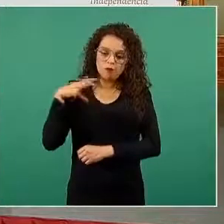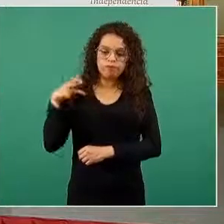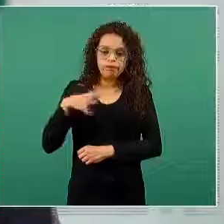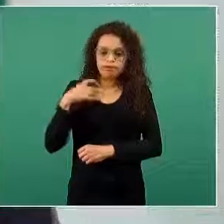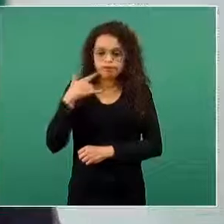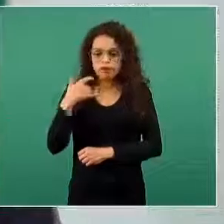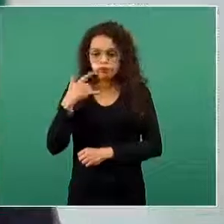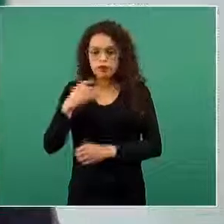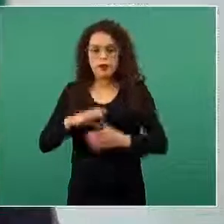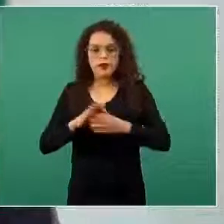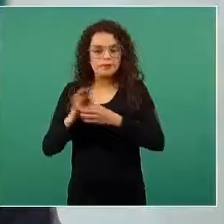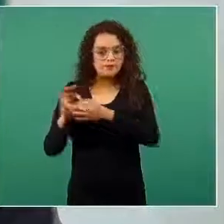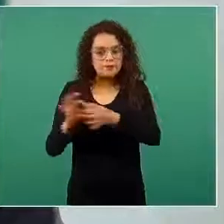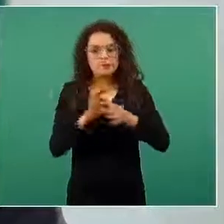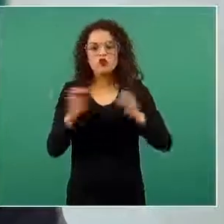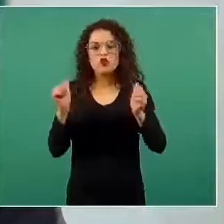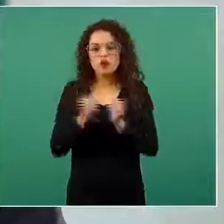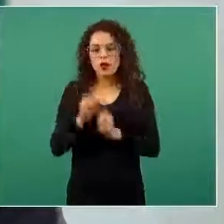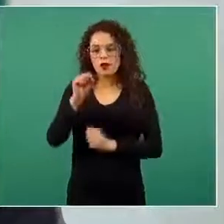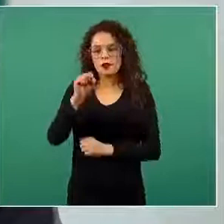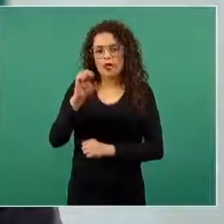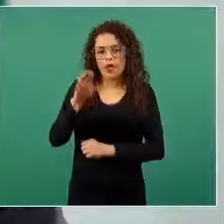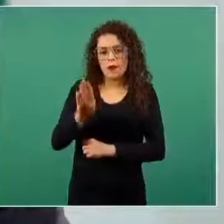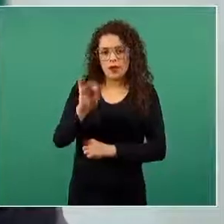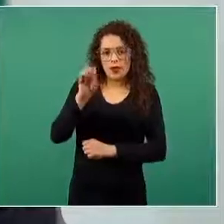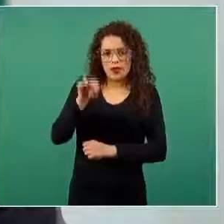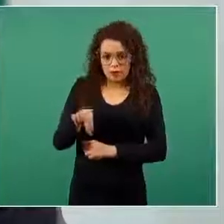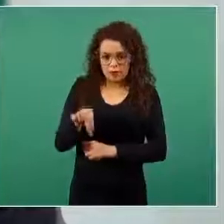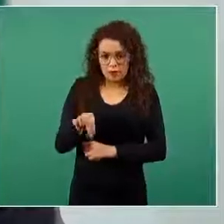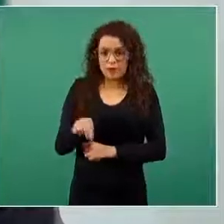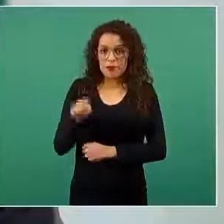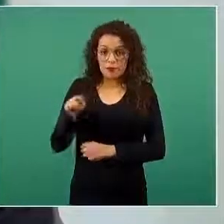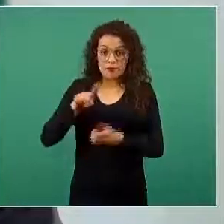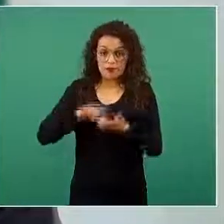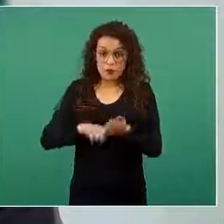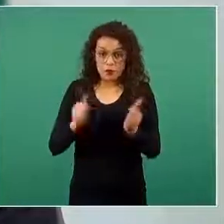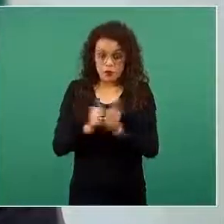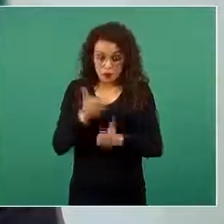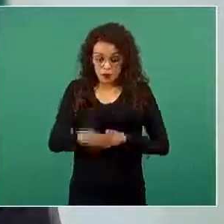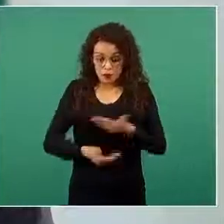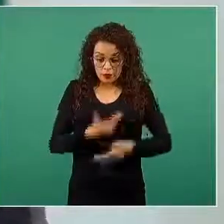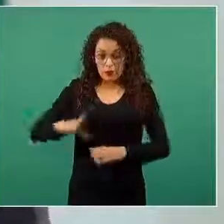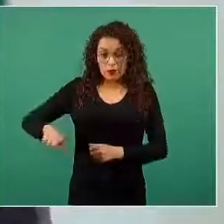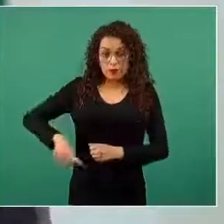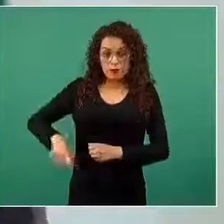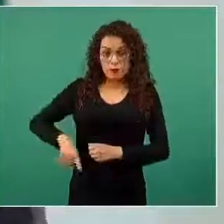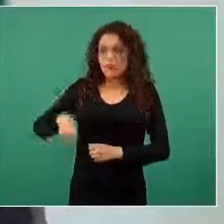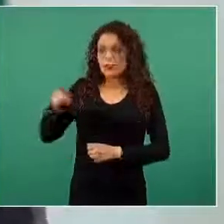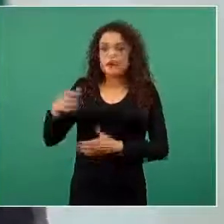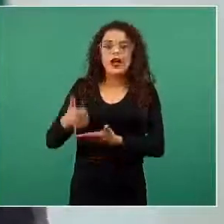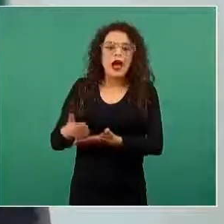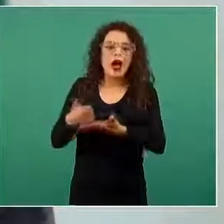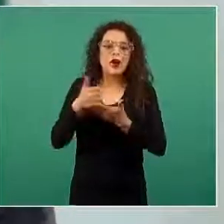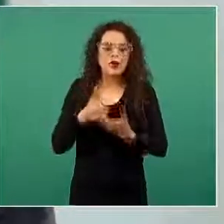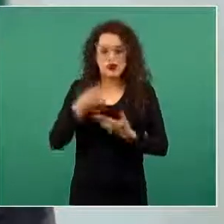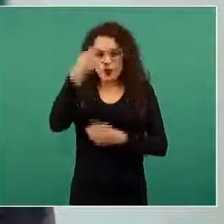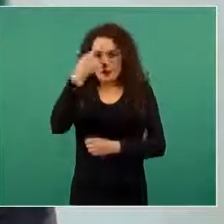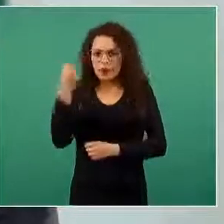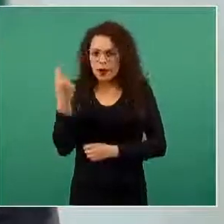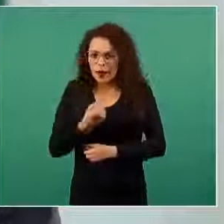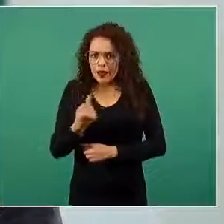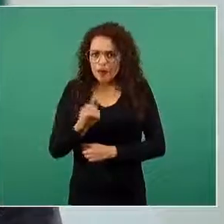la Secretaría del Bienestar. Entonces, la Secretaría del Bienestar, a través de los servidores de la Nación, lo que nos ayuda es que hace